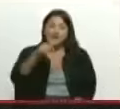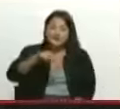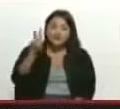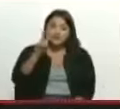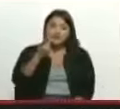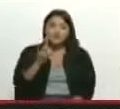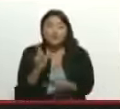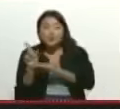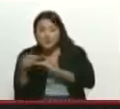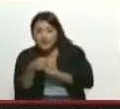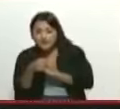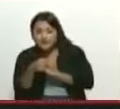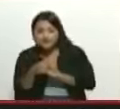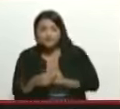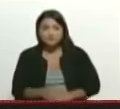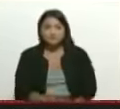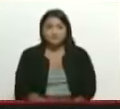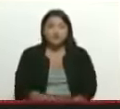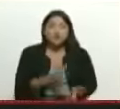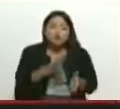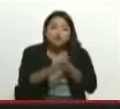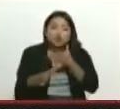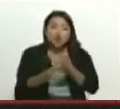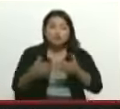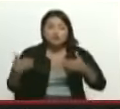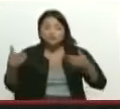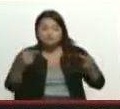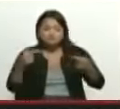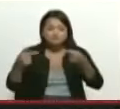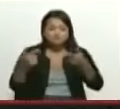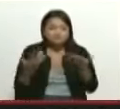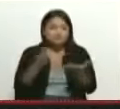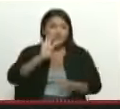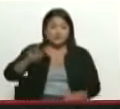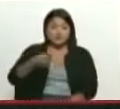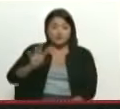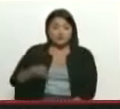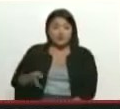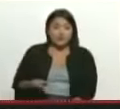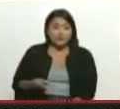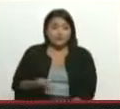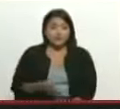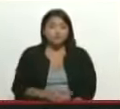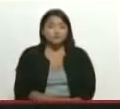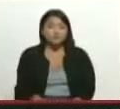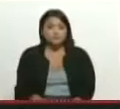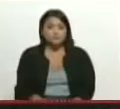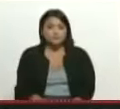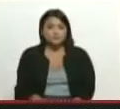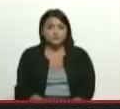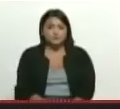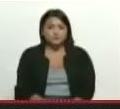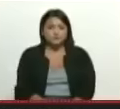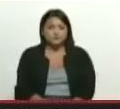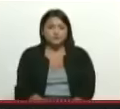y Guyana en torno a la controversia sobre el territorio de la Guayana Esequiba?